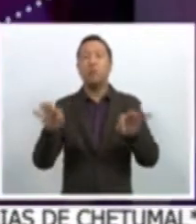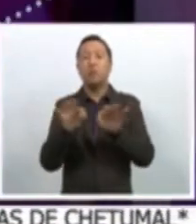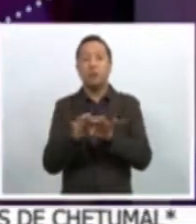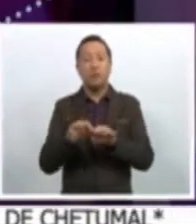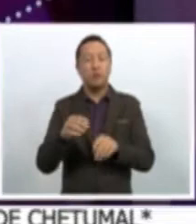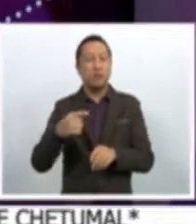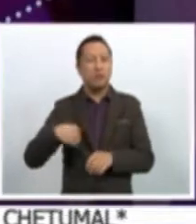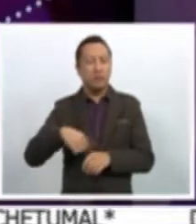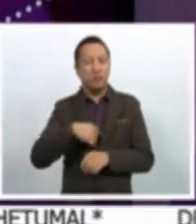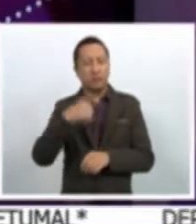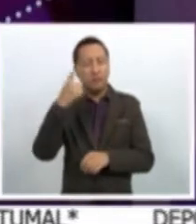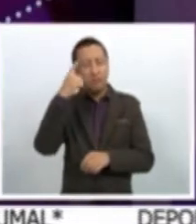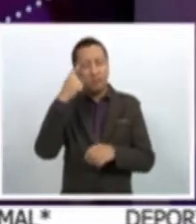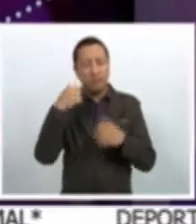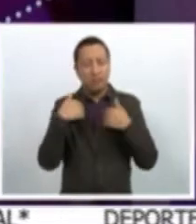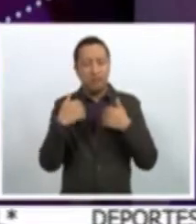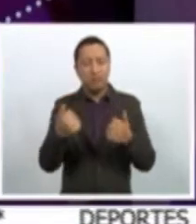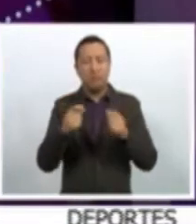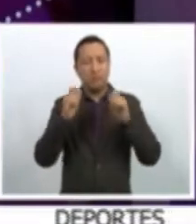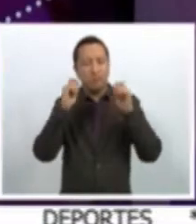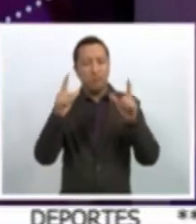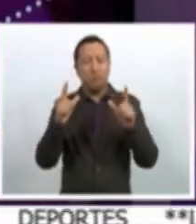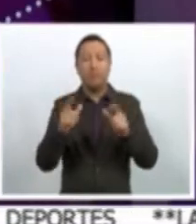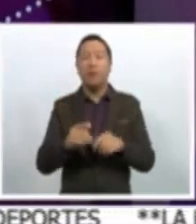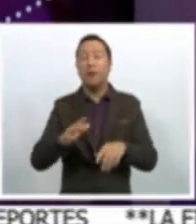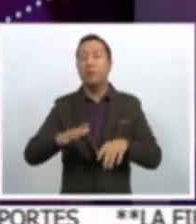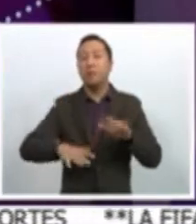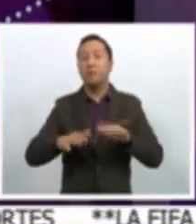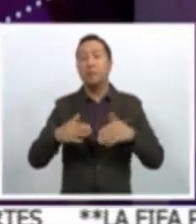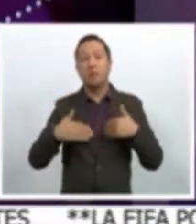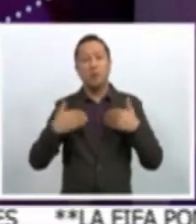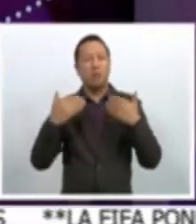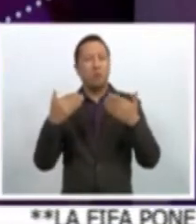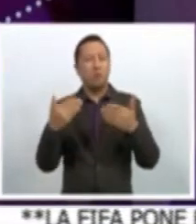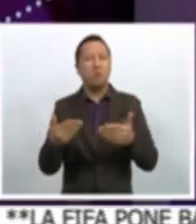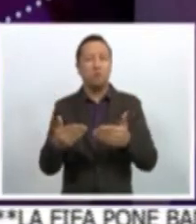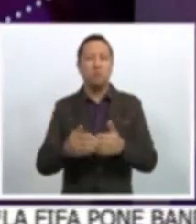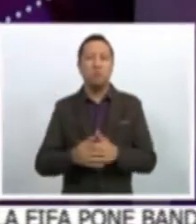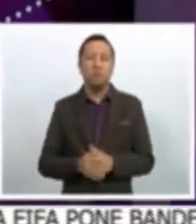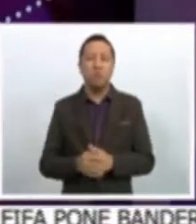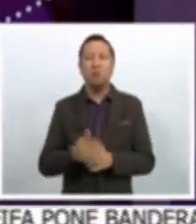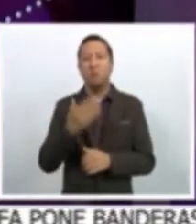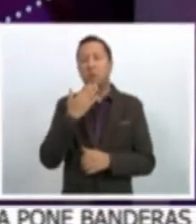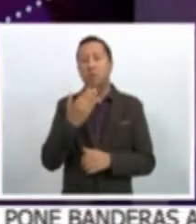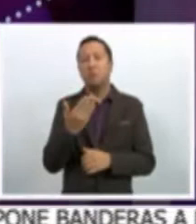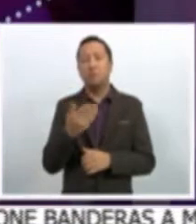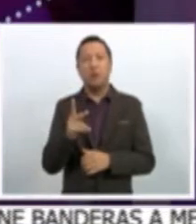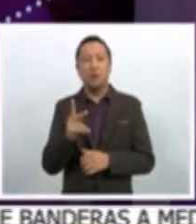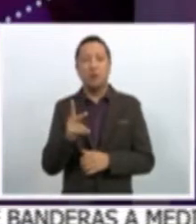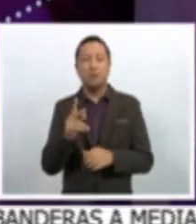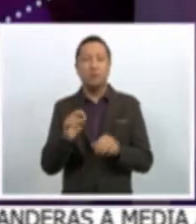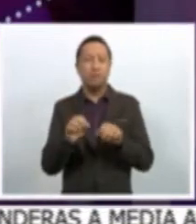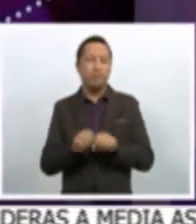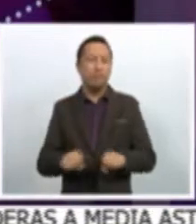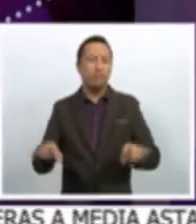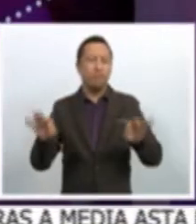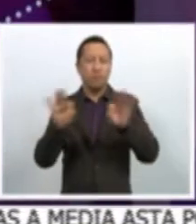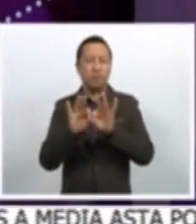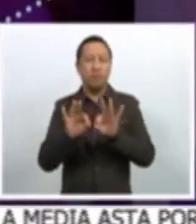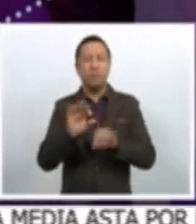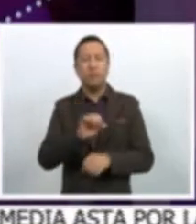no caigamos en estos excesos de confianza. Tomemos en cuenta que la salud es lo más importante que